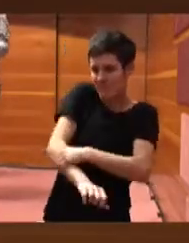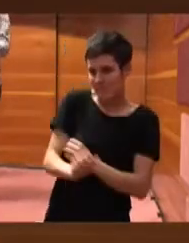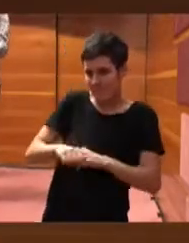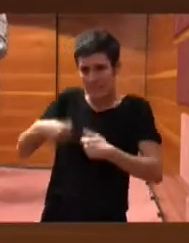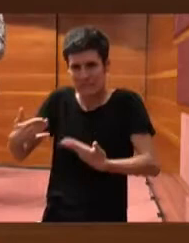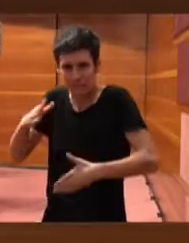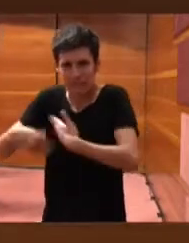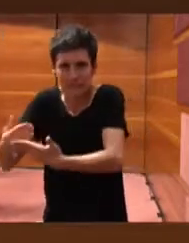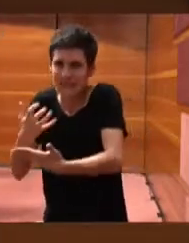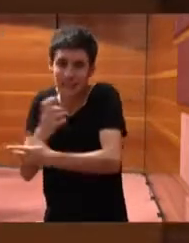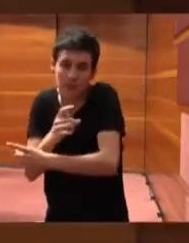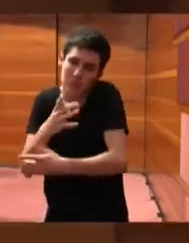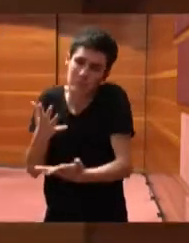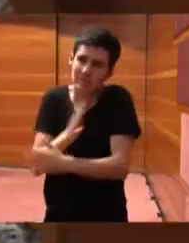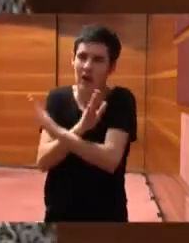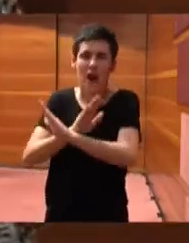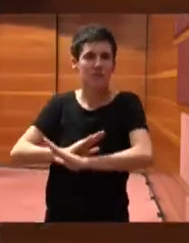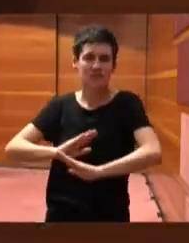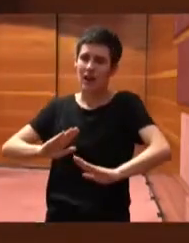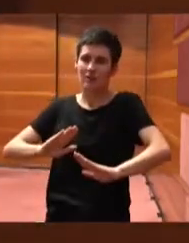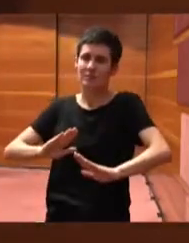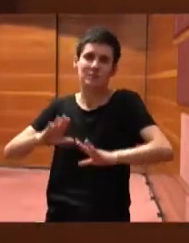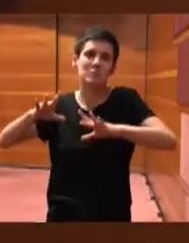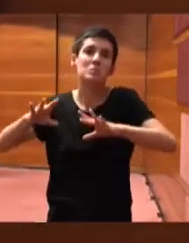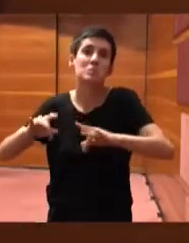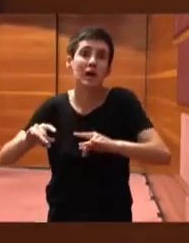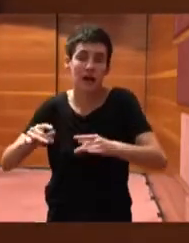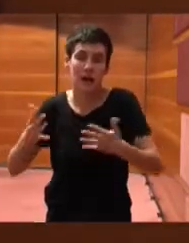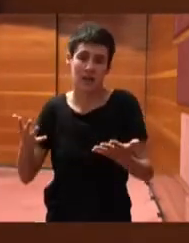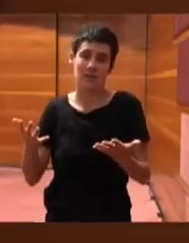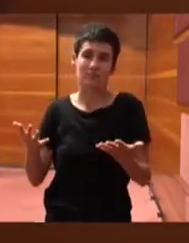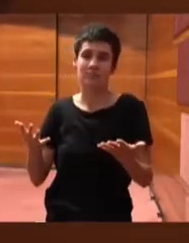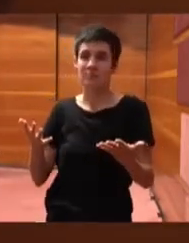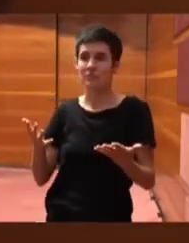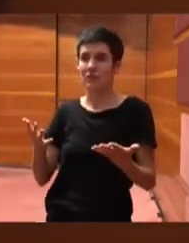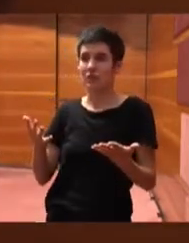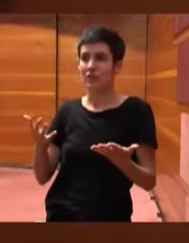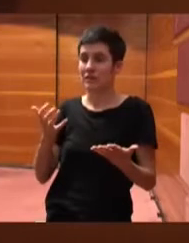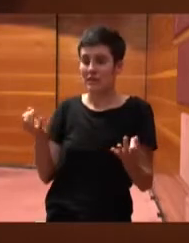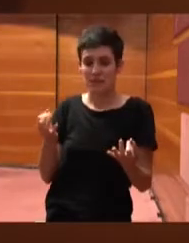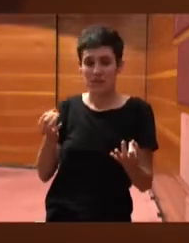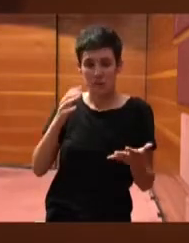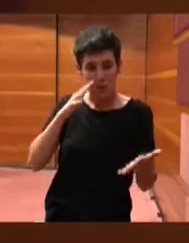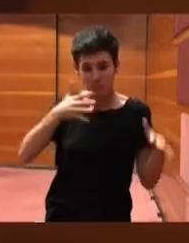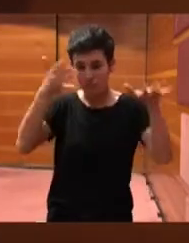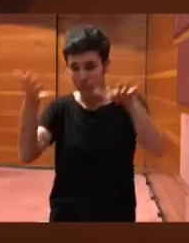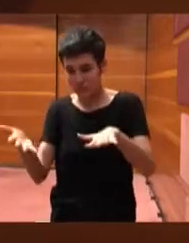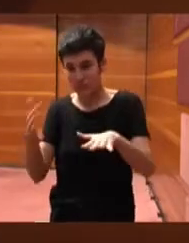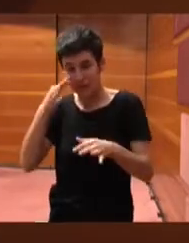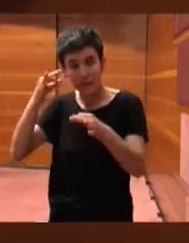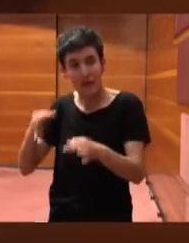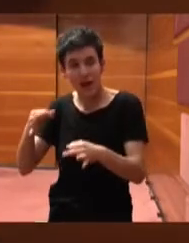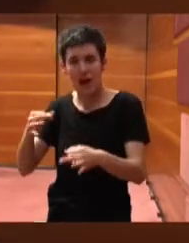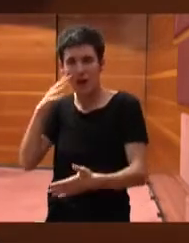lo conseguimos, no digo que no lo hagamos, pero que si no nos ponemos manos a la obra de una forma completamente práctica y